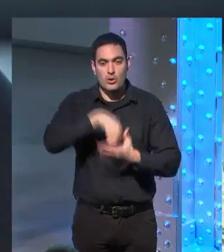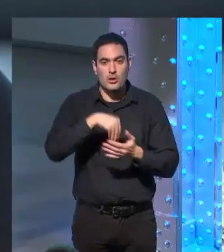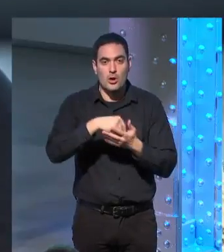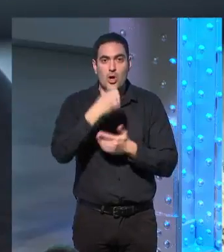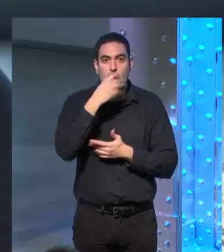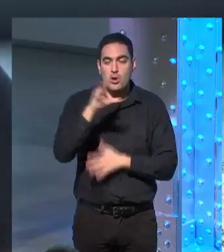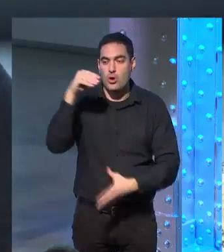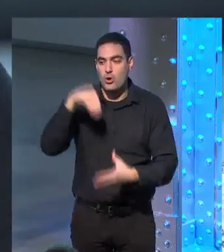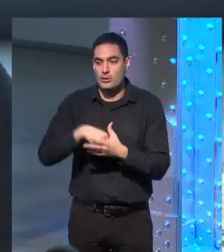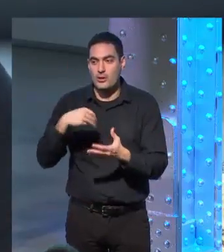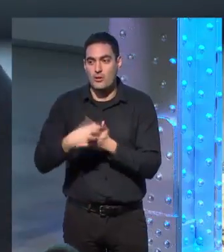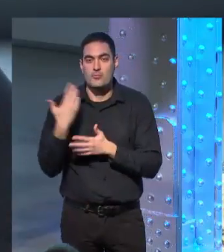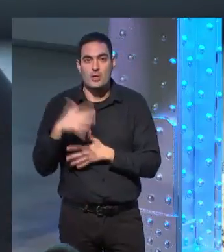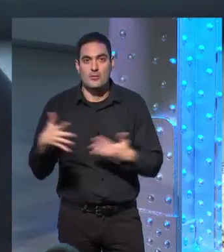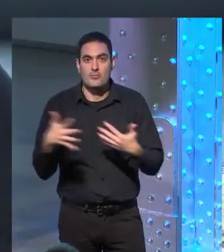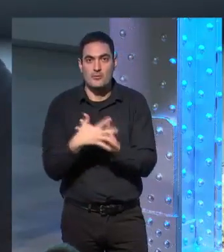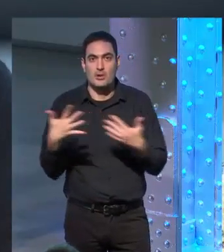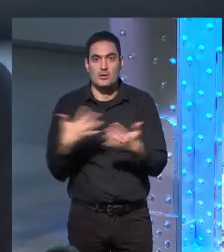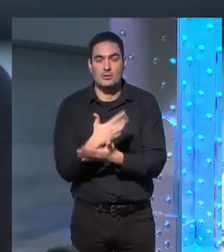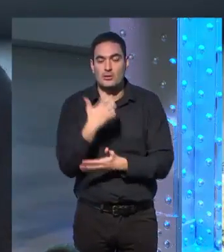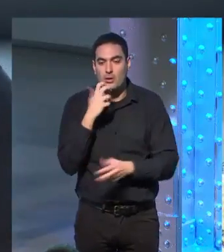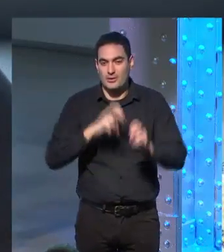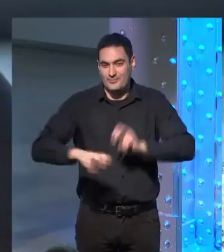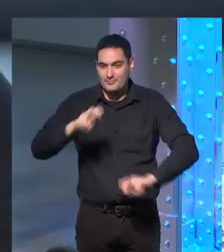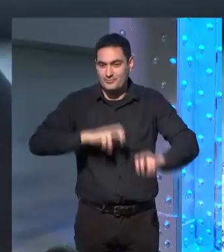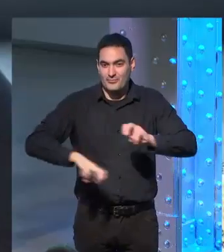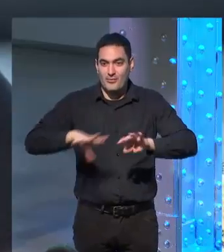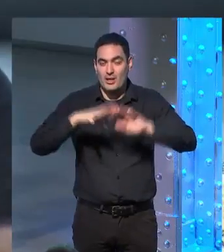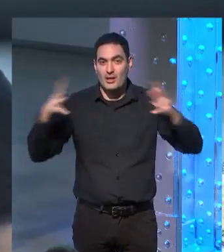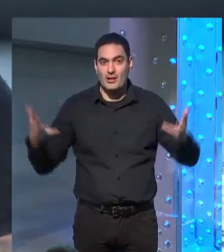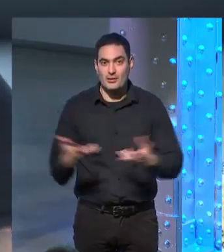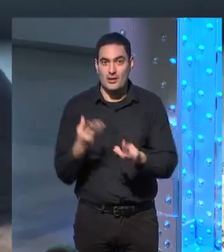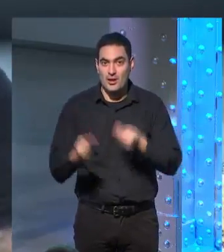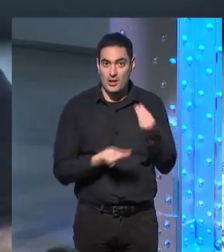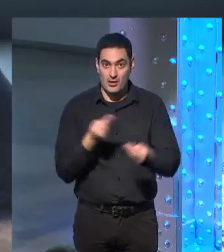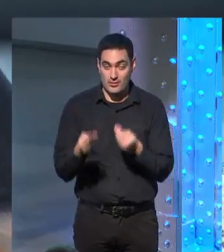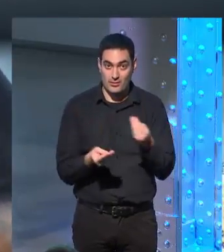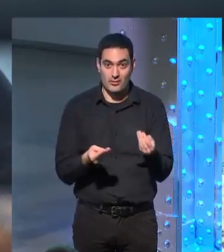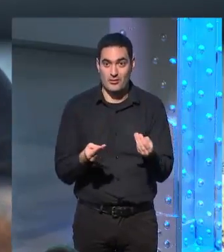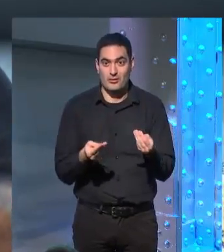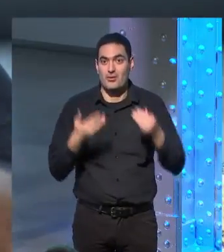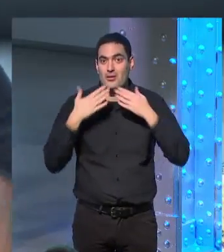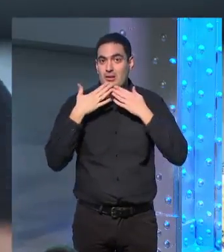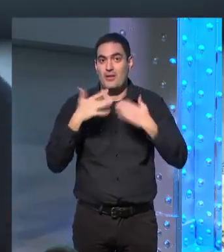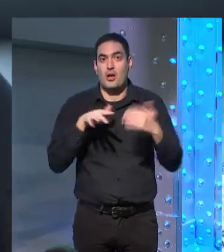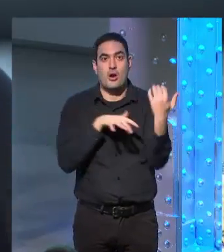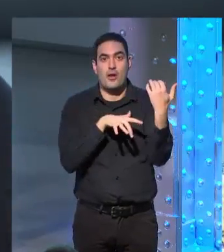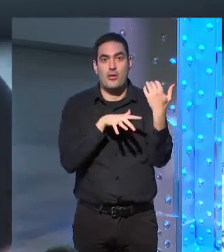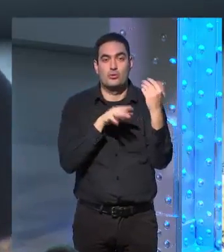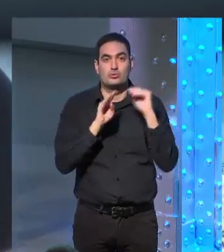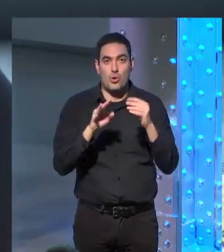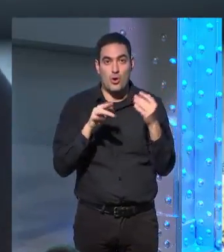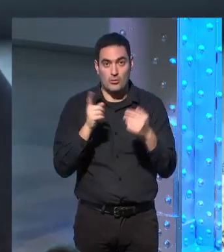contenido malo. Tenemos que tener claro que cuando hacen una búsqueda en Internet, a través de su ordenador